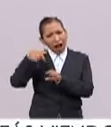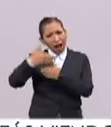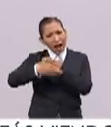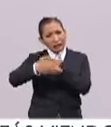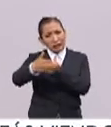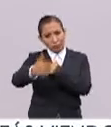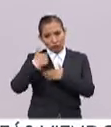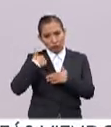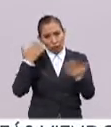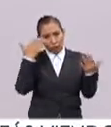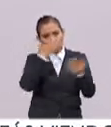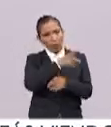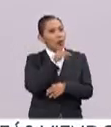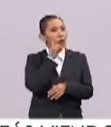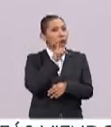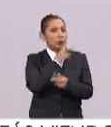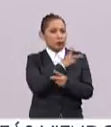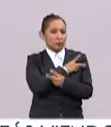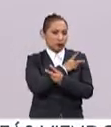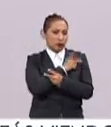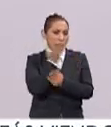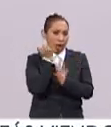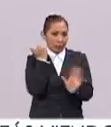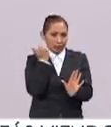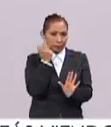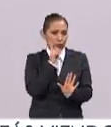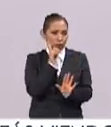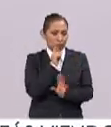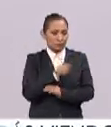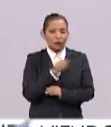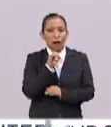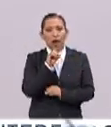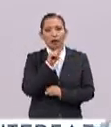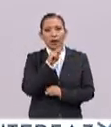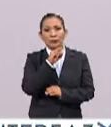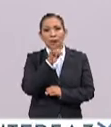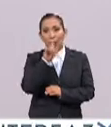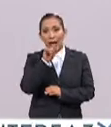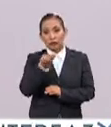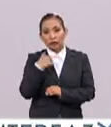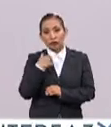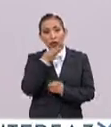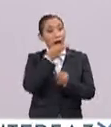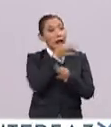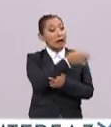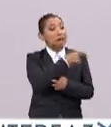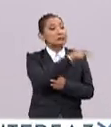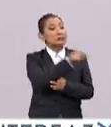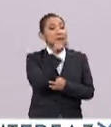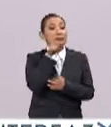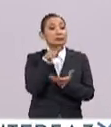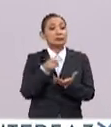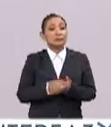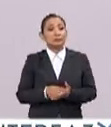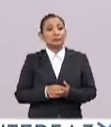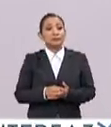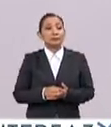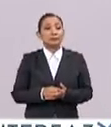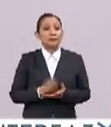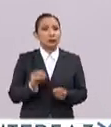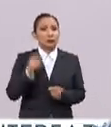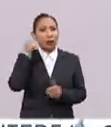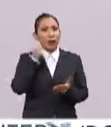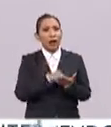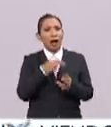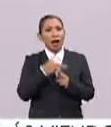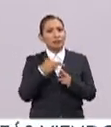con la viuda meses antes de que muriera, desgraciadamente yo le di la noticia de que estaba allá y no lo